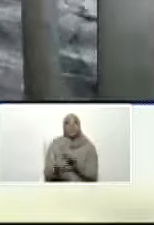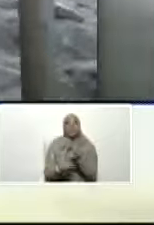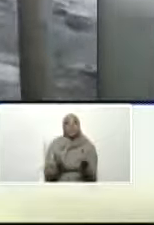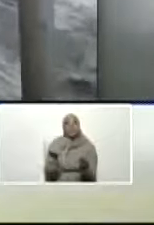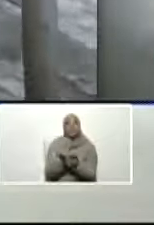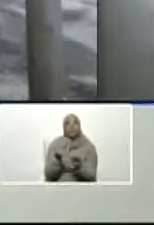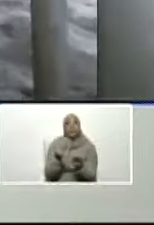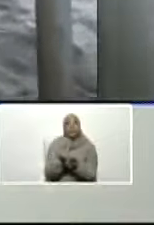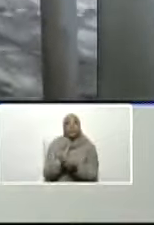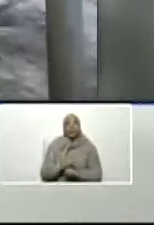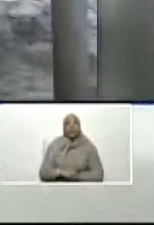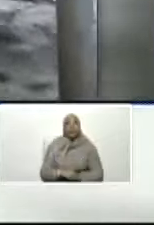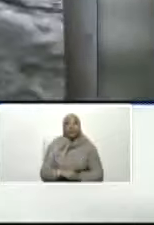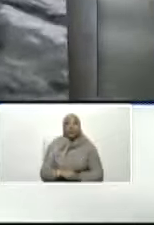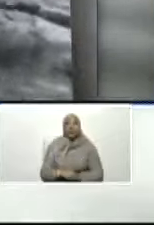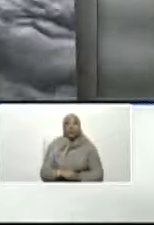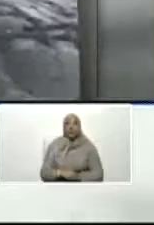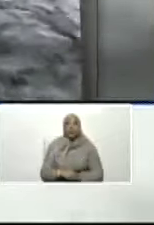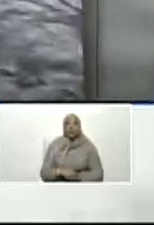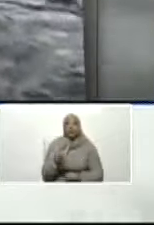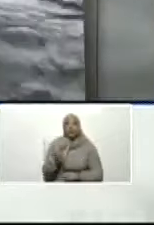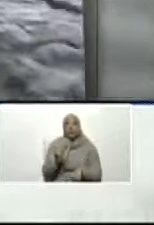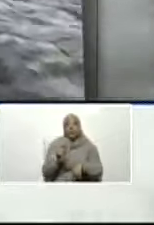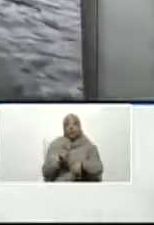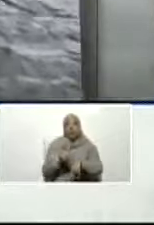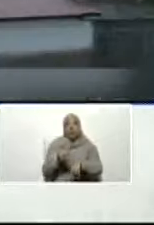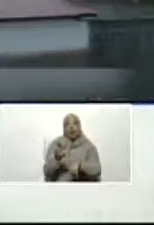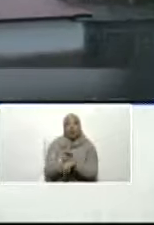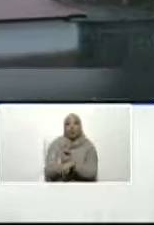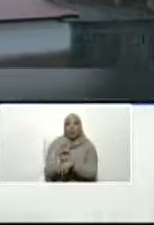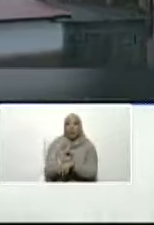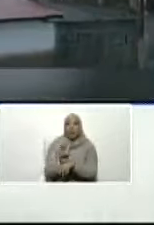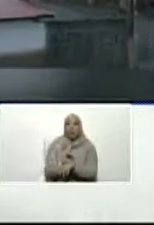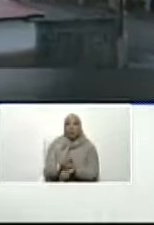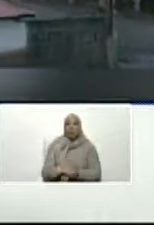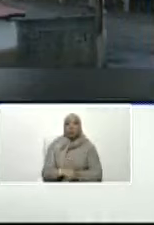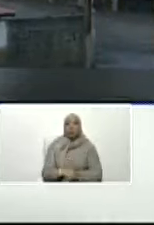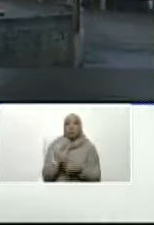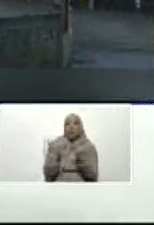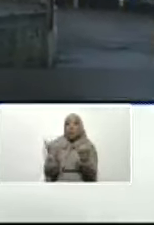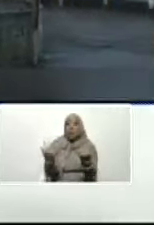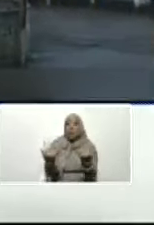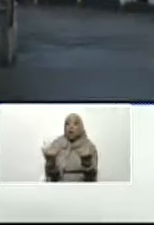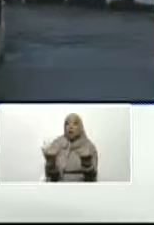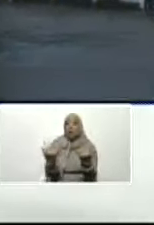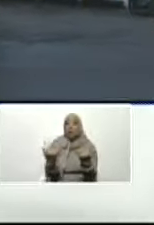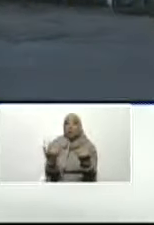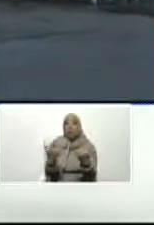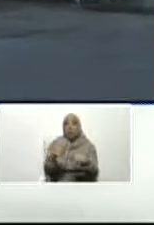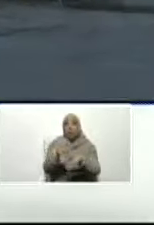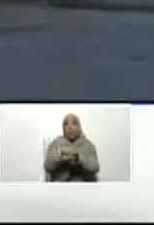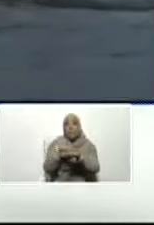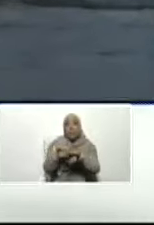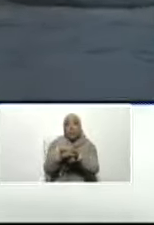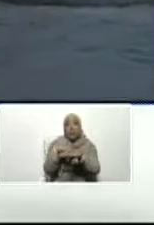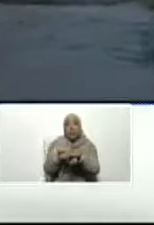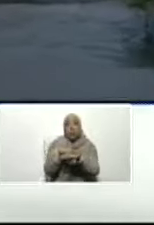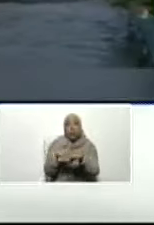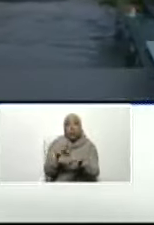Tejería, en tiempo récord. Ya me dice el ministro